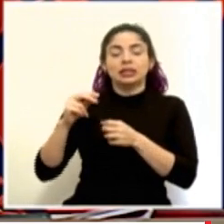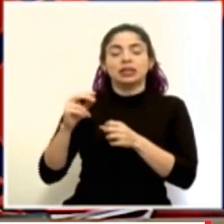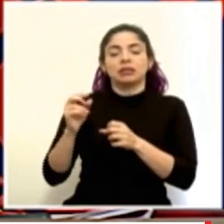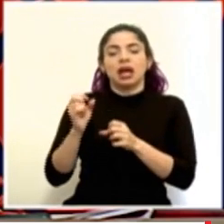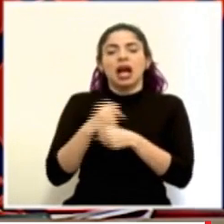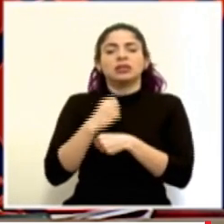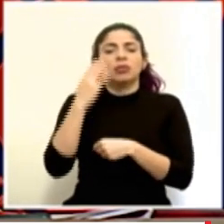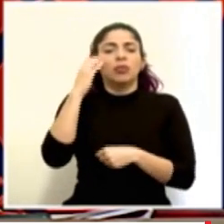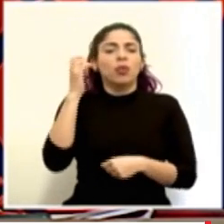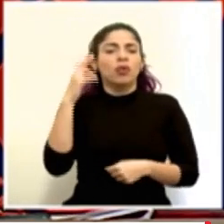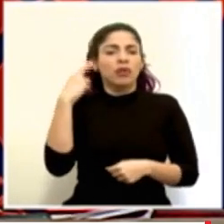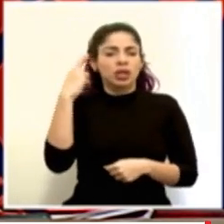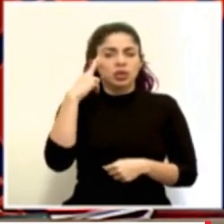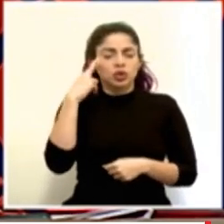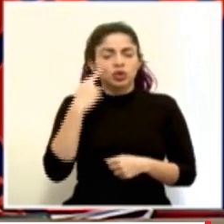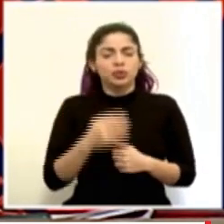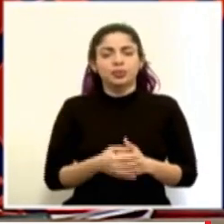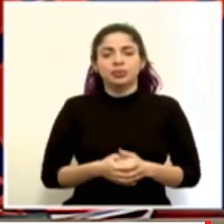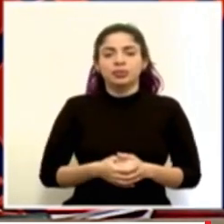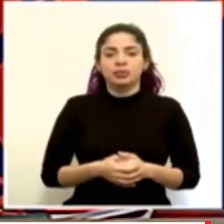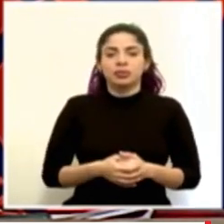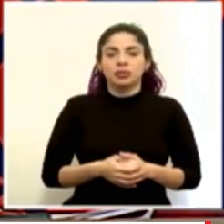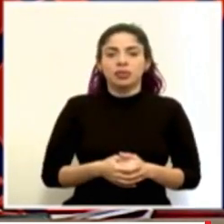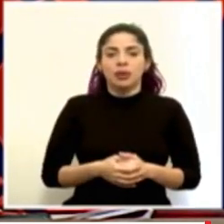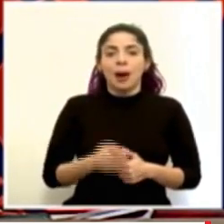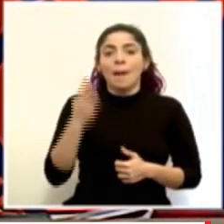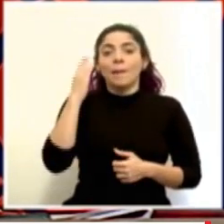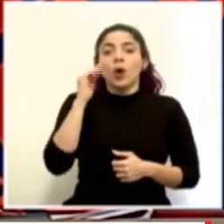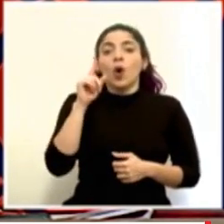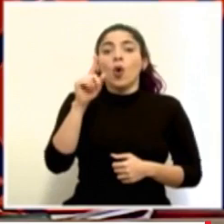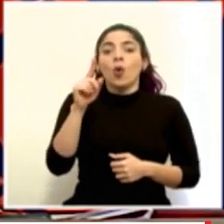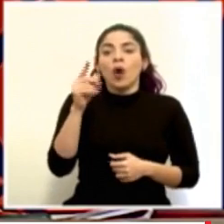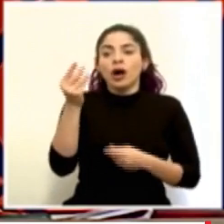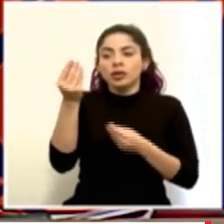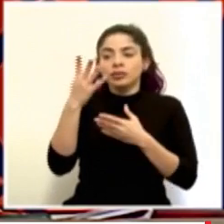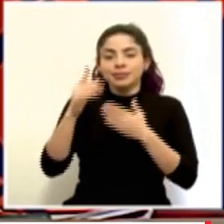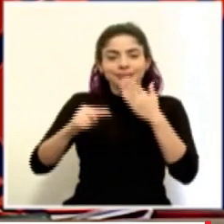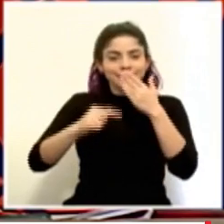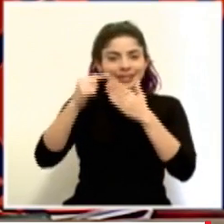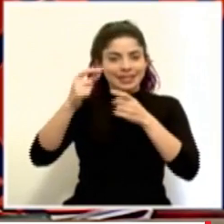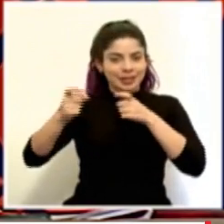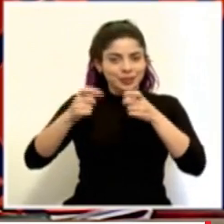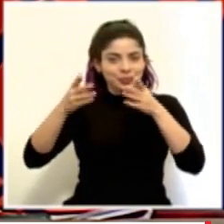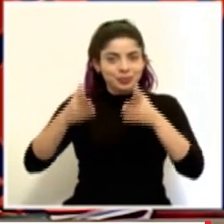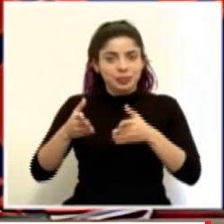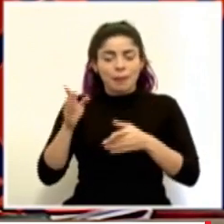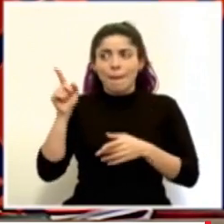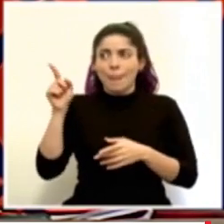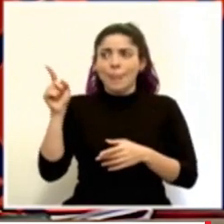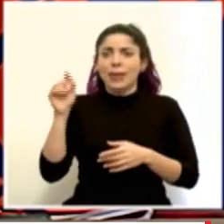a digamos, a una señal dentro de la gerencia logística de que hay